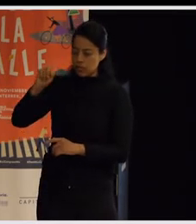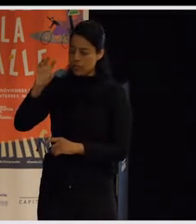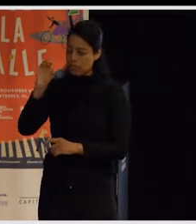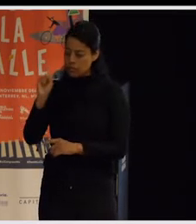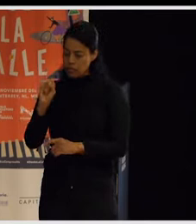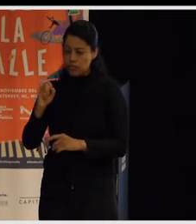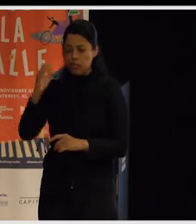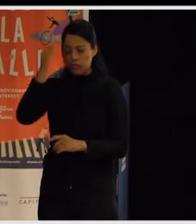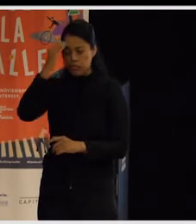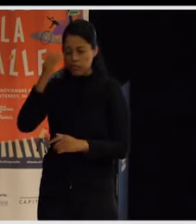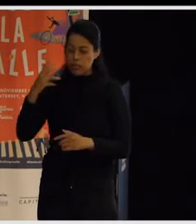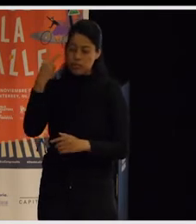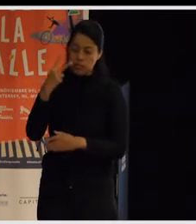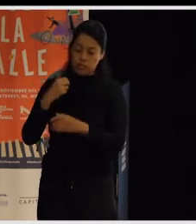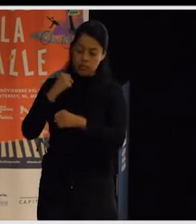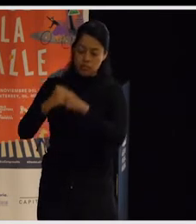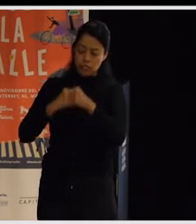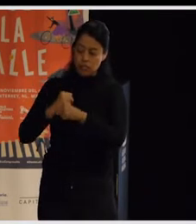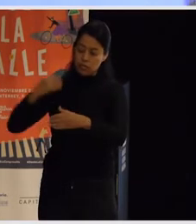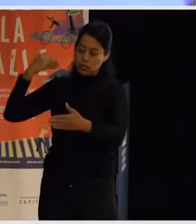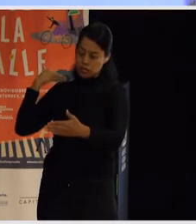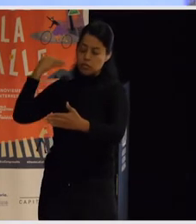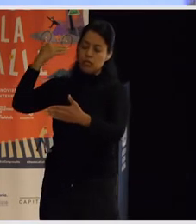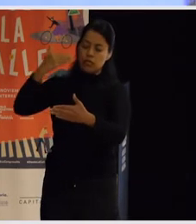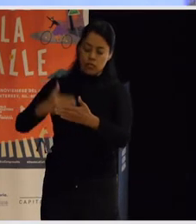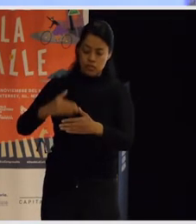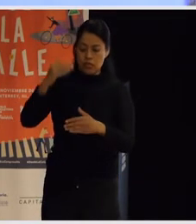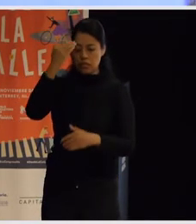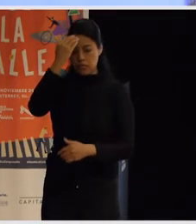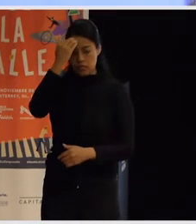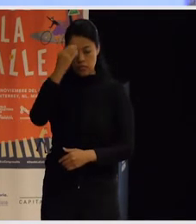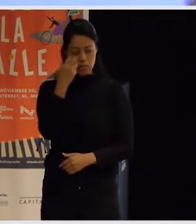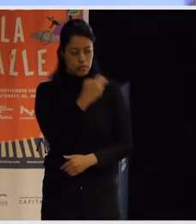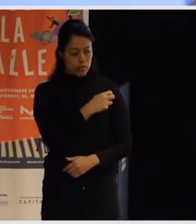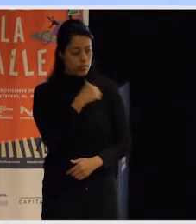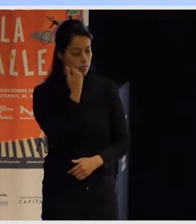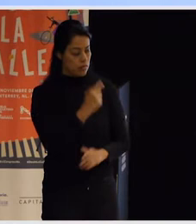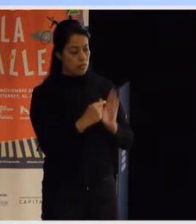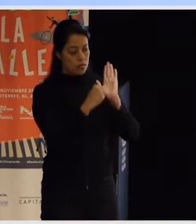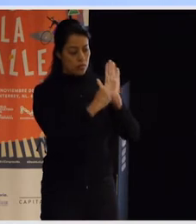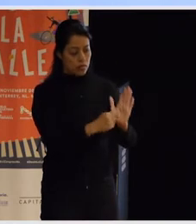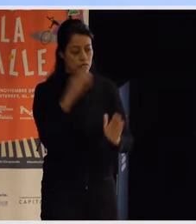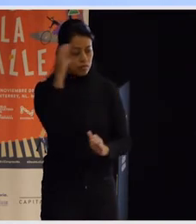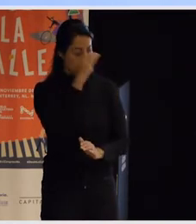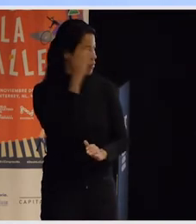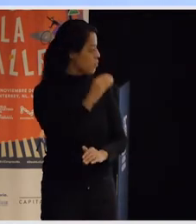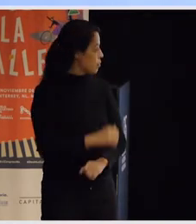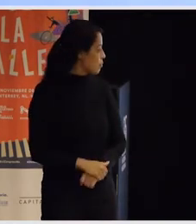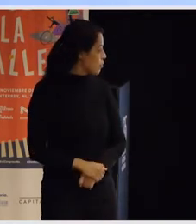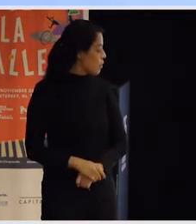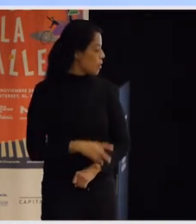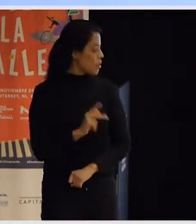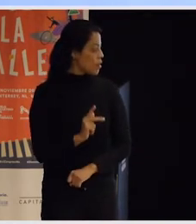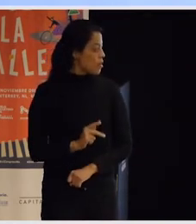estos dos años este bueno les quería enseñar la foto de los ángeles pero no se